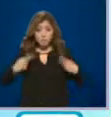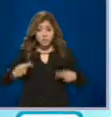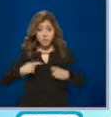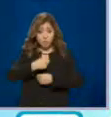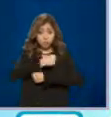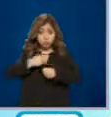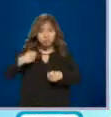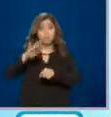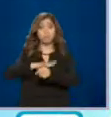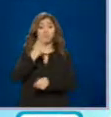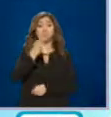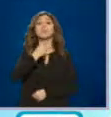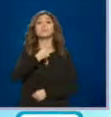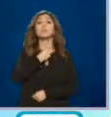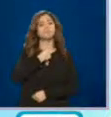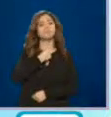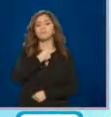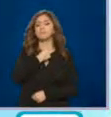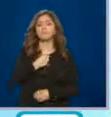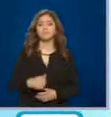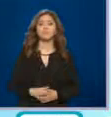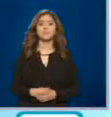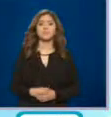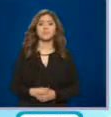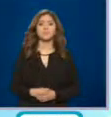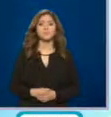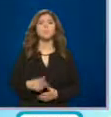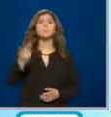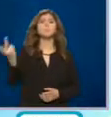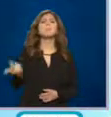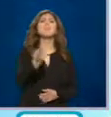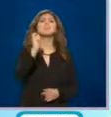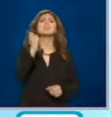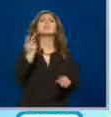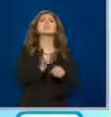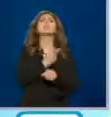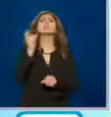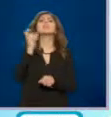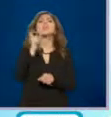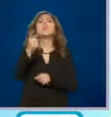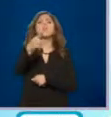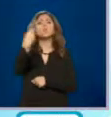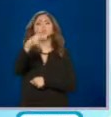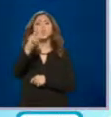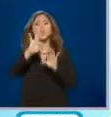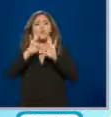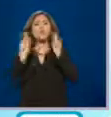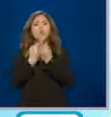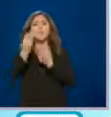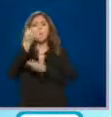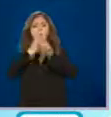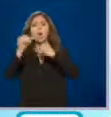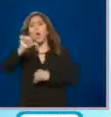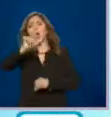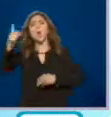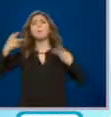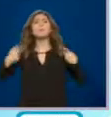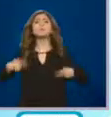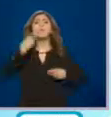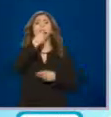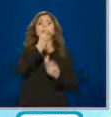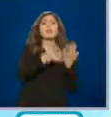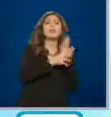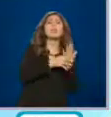Oye, ¿y qué hay con los hábitos de comida? Porque hay tantas diferentes teorías. Unas dicen que sí